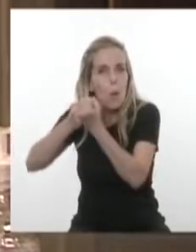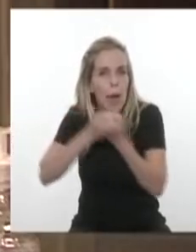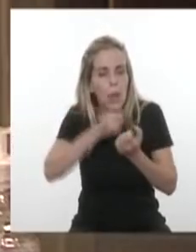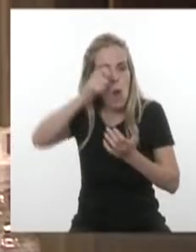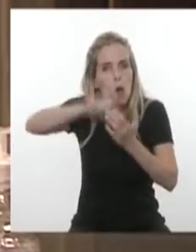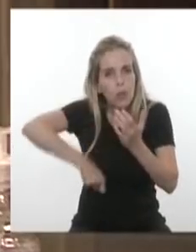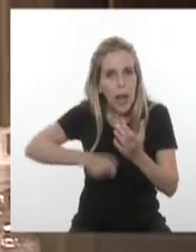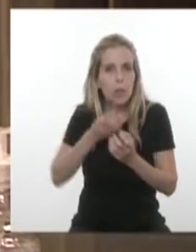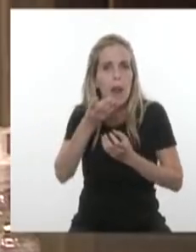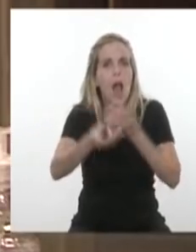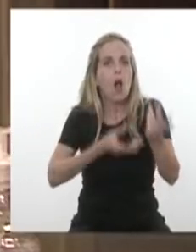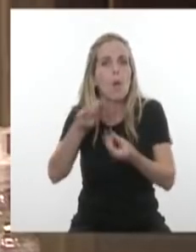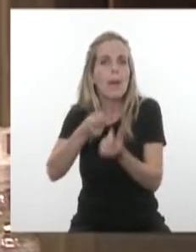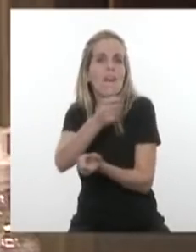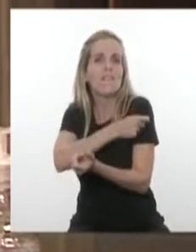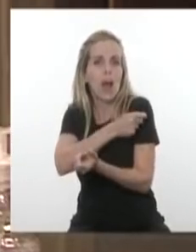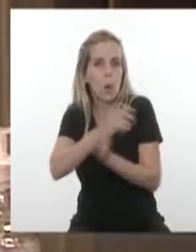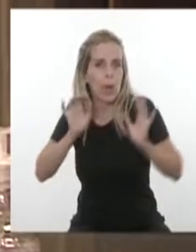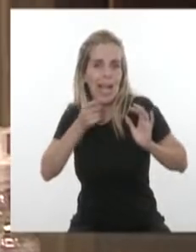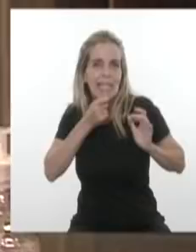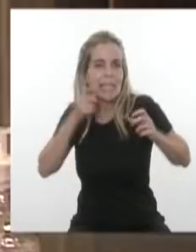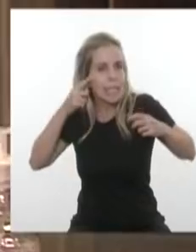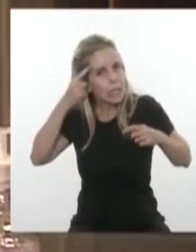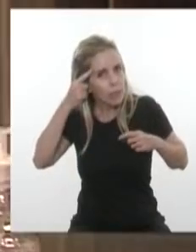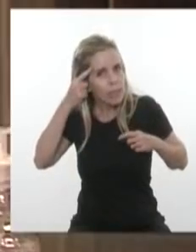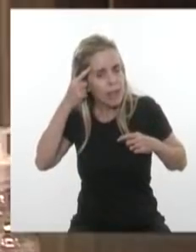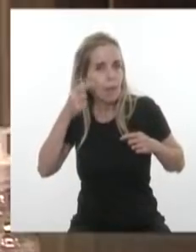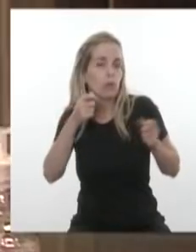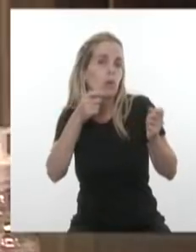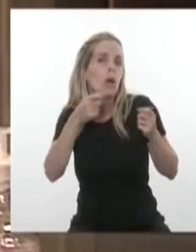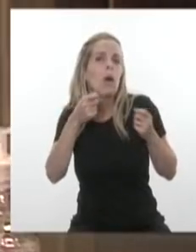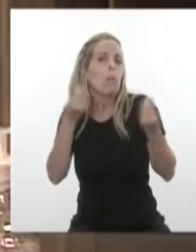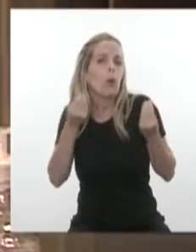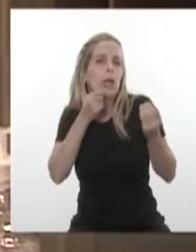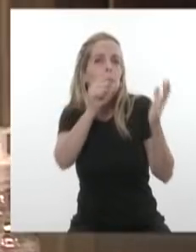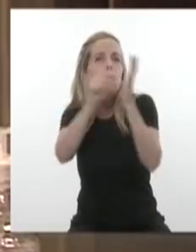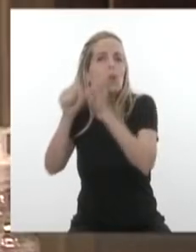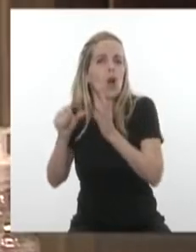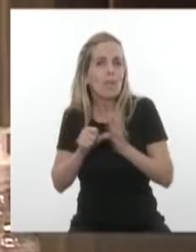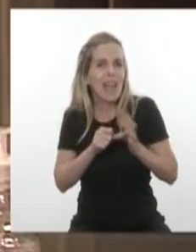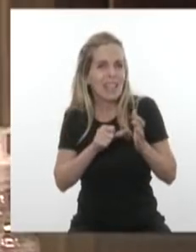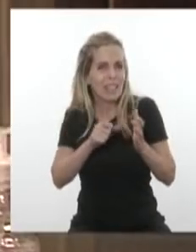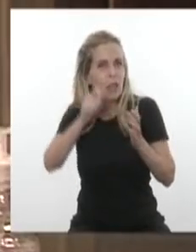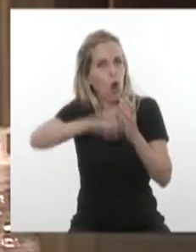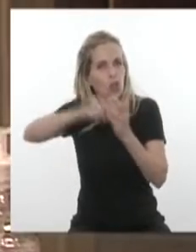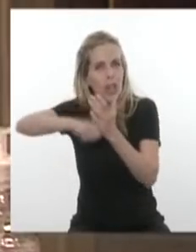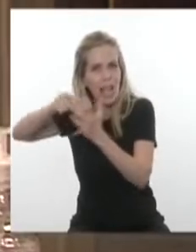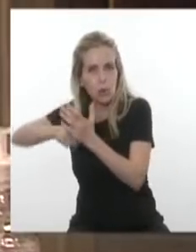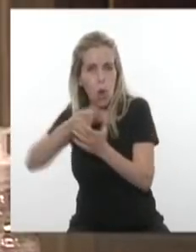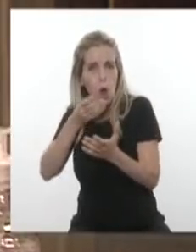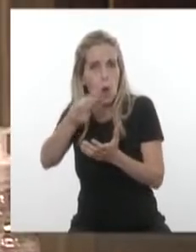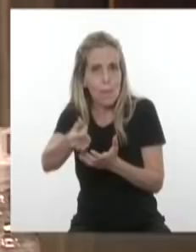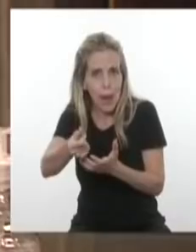analizamos cuánto recibió hasta ahora cada uno del total que compró surge un dato realmente